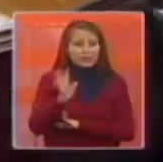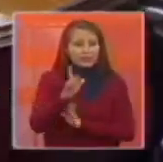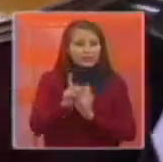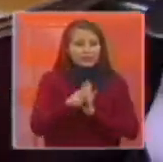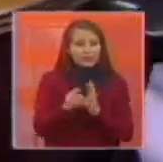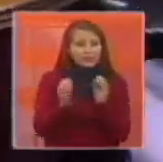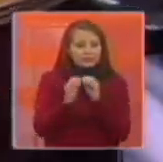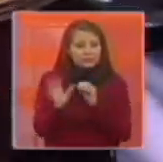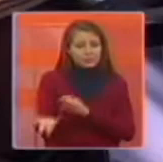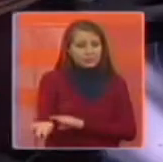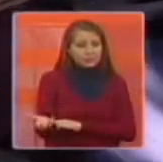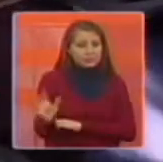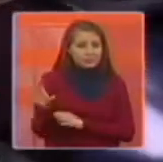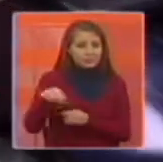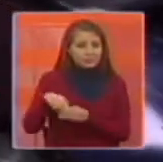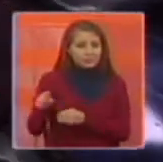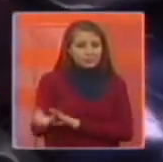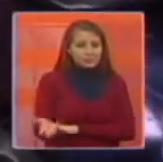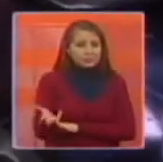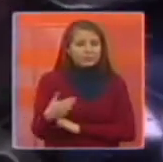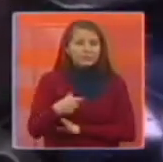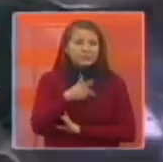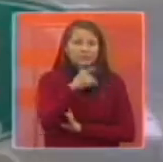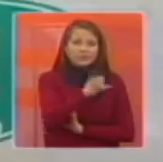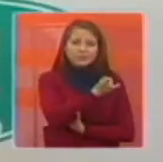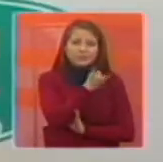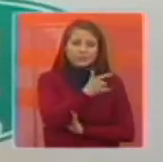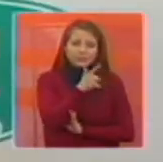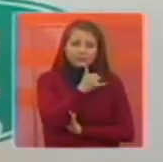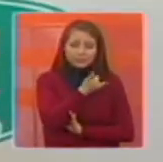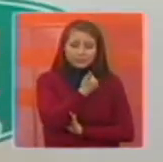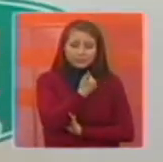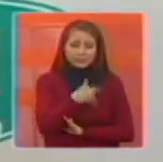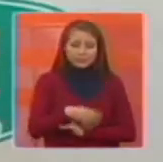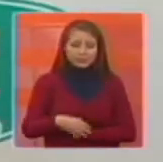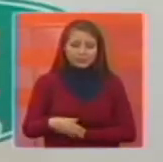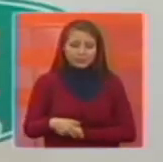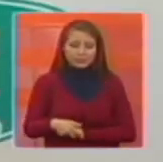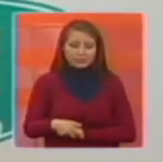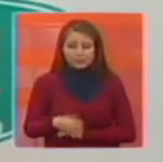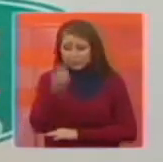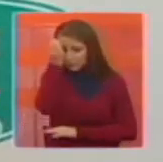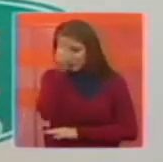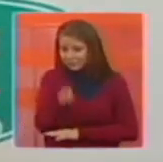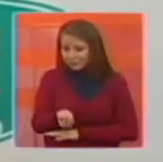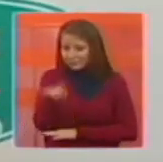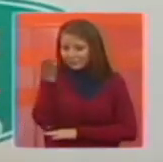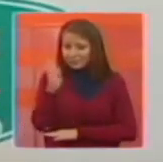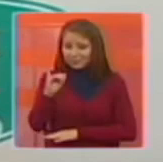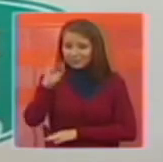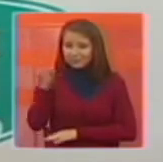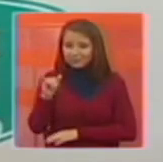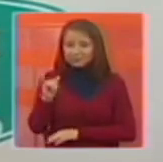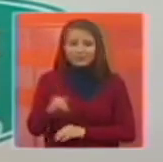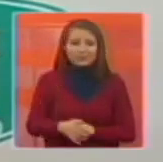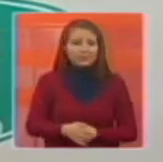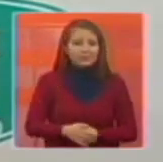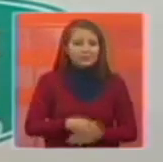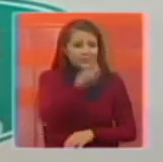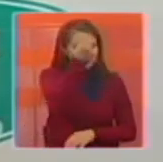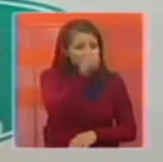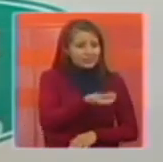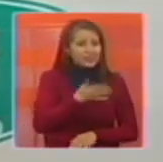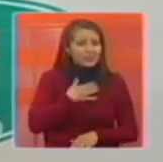más, va a estar mi seco listo. Y voy a recibir, ¿quién está en la línea? Hola. Aló, buenos días, Viachi. ¡Buenos días!